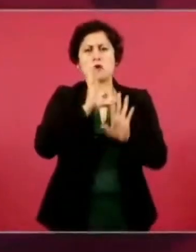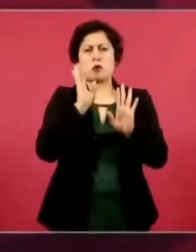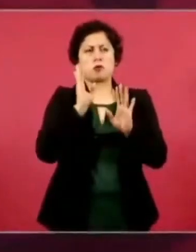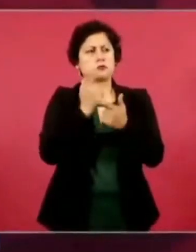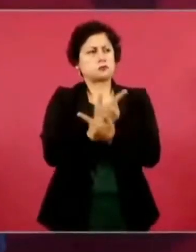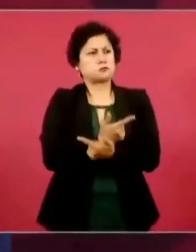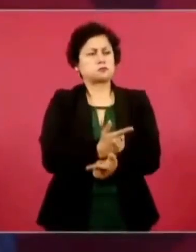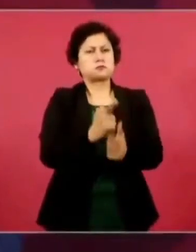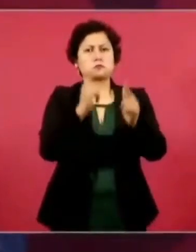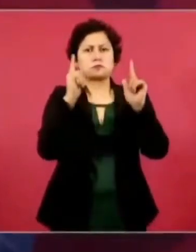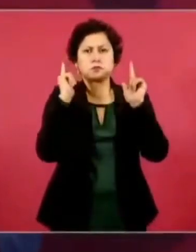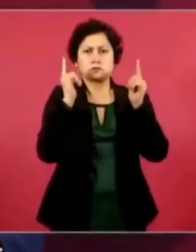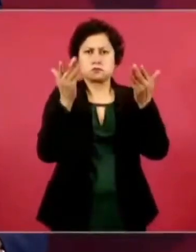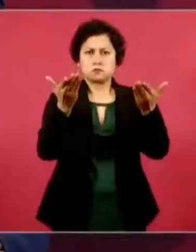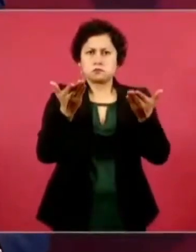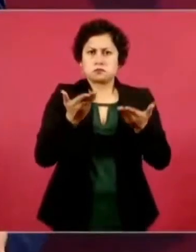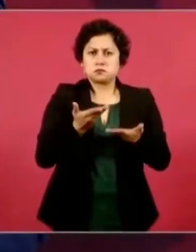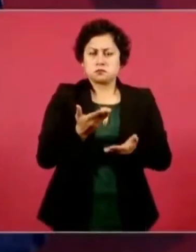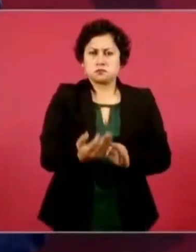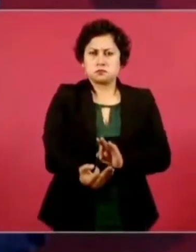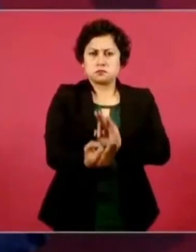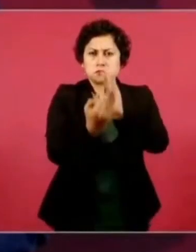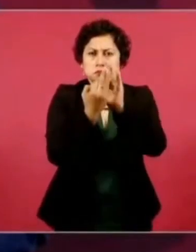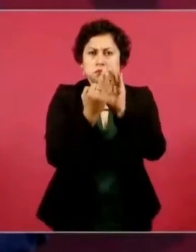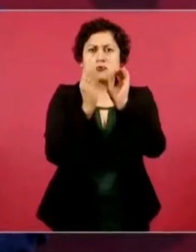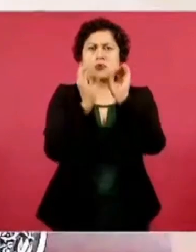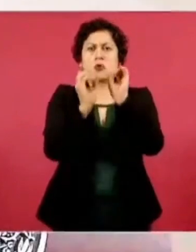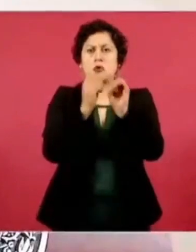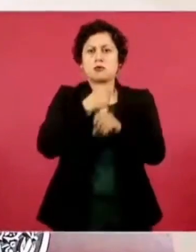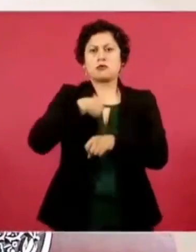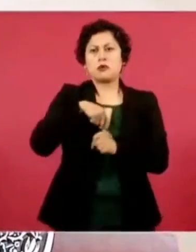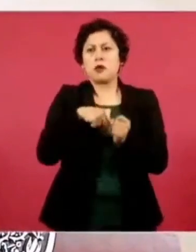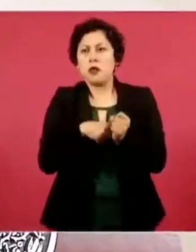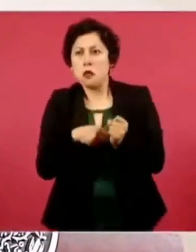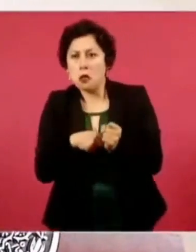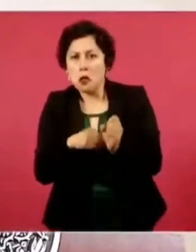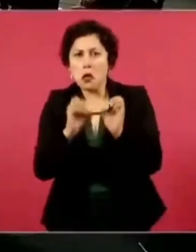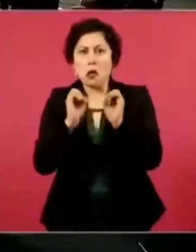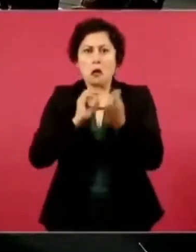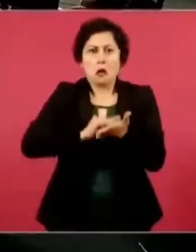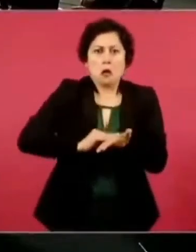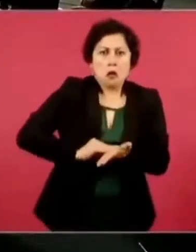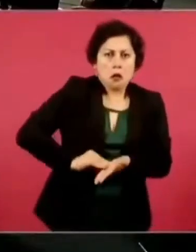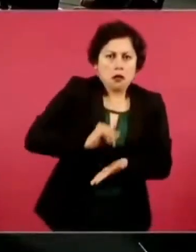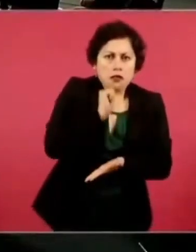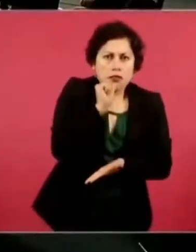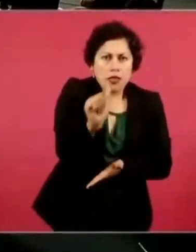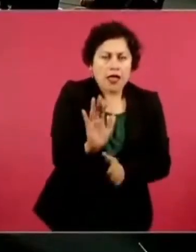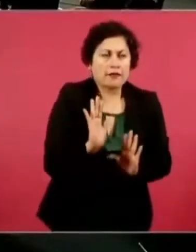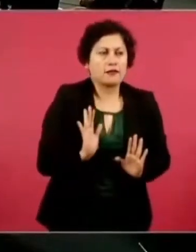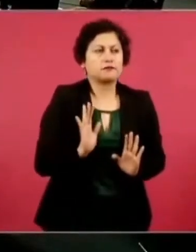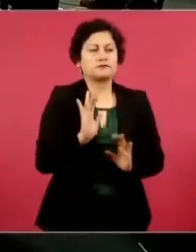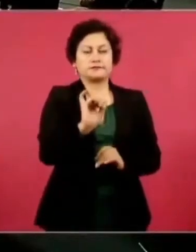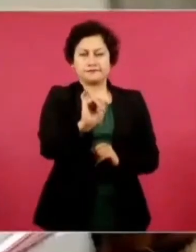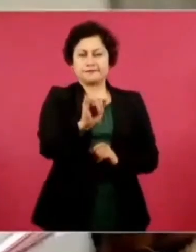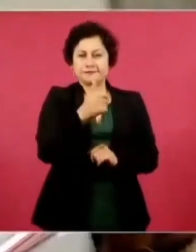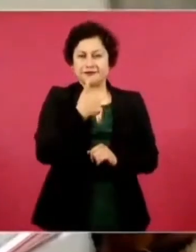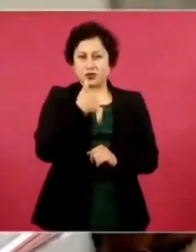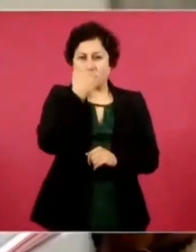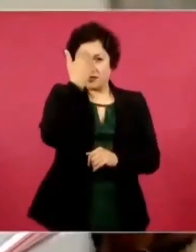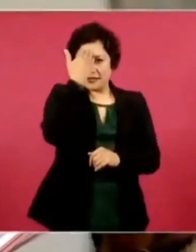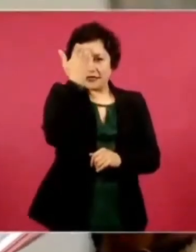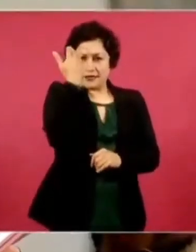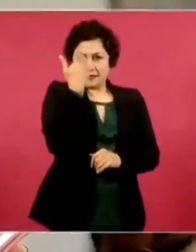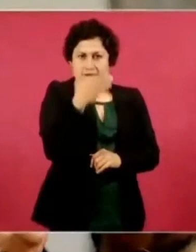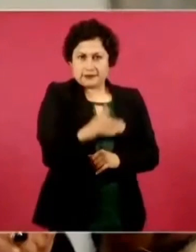borrar a los desaparecidos de las listas. No, yo estoy consciente de eso, señor presidente, pero sí es necesario